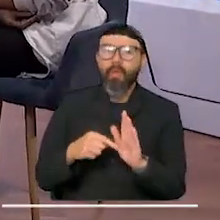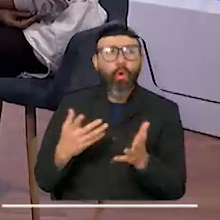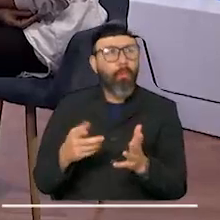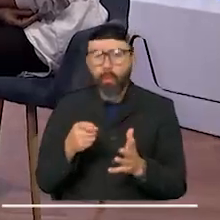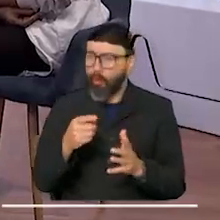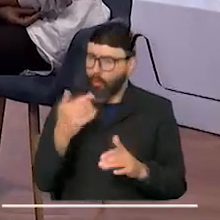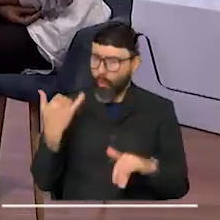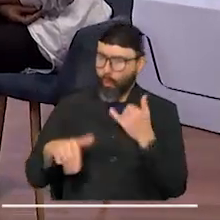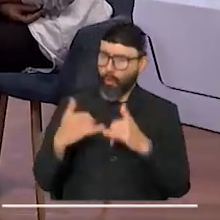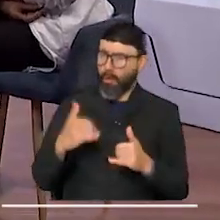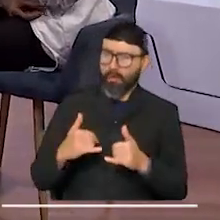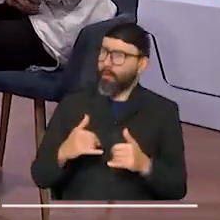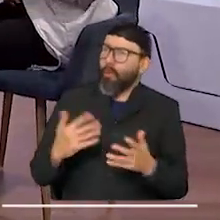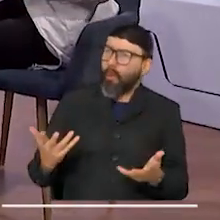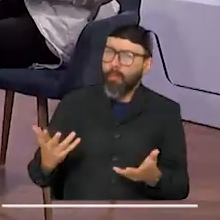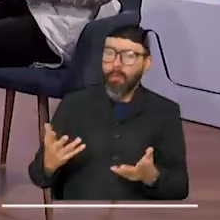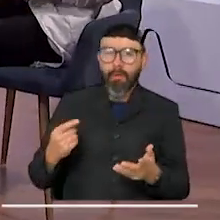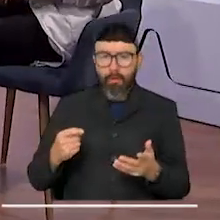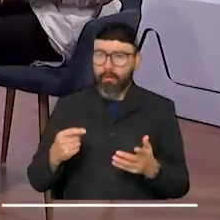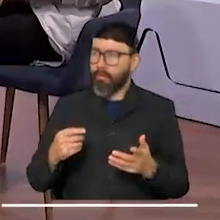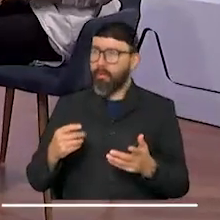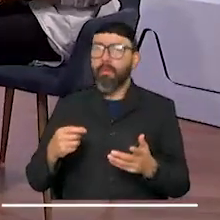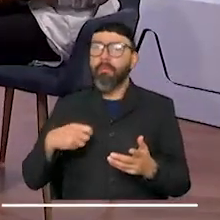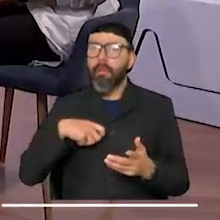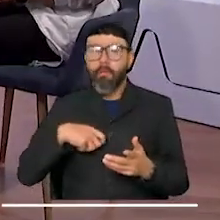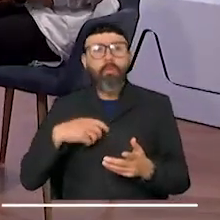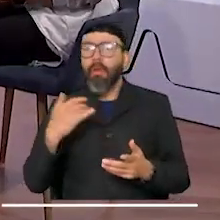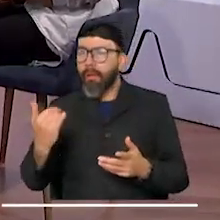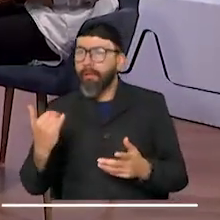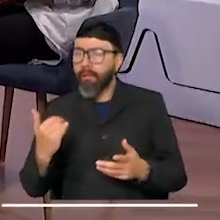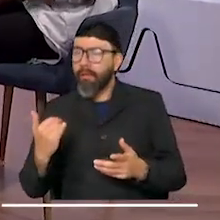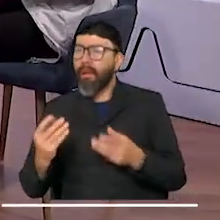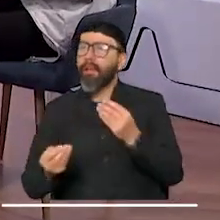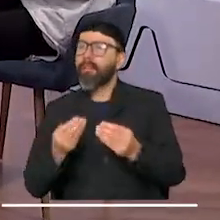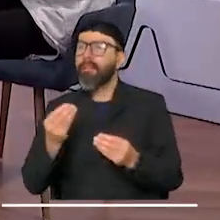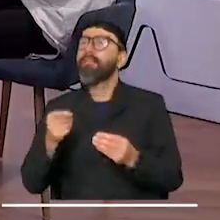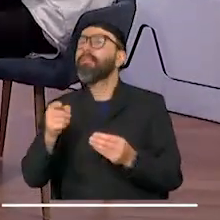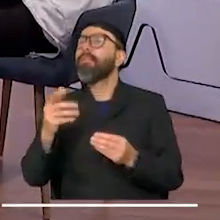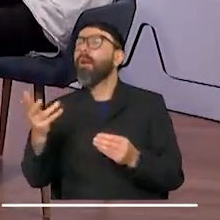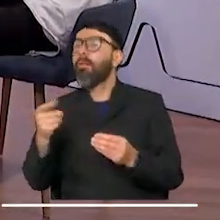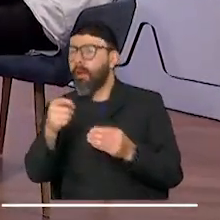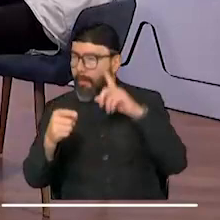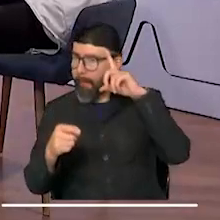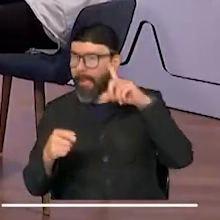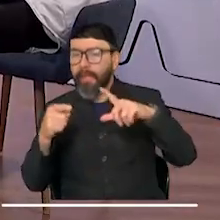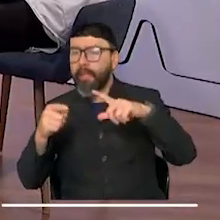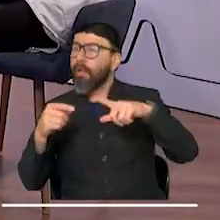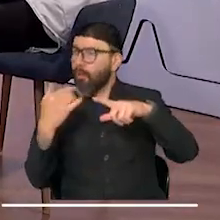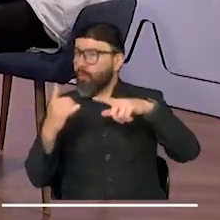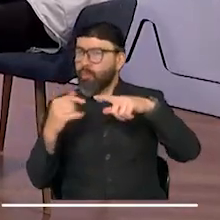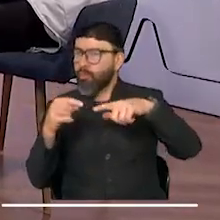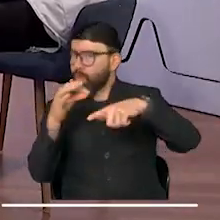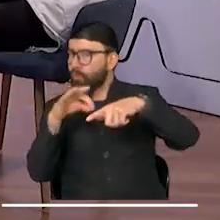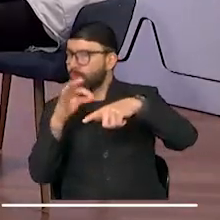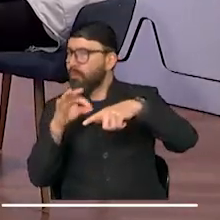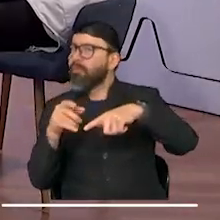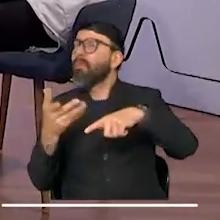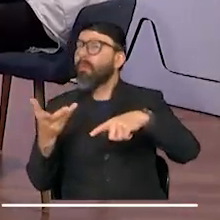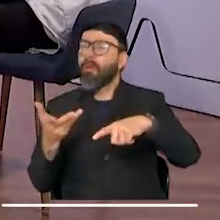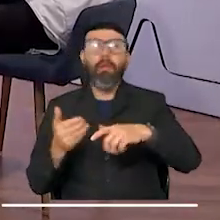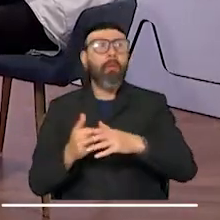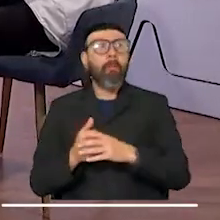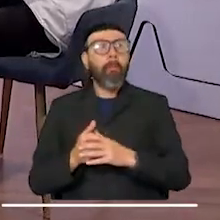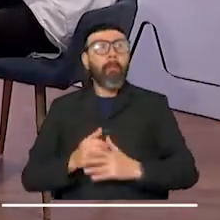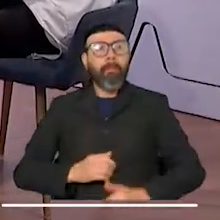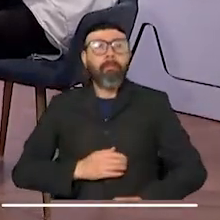juguete porque lo mostramos con el dedo pero como que tenemos una vagina ají allí allí que podemos mostrarlo entonces y le